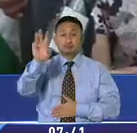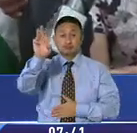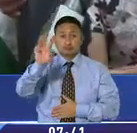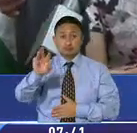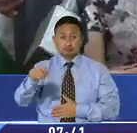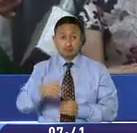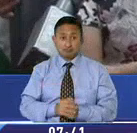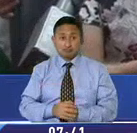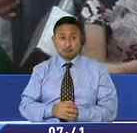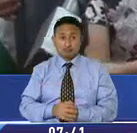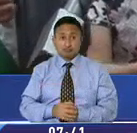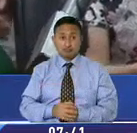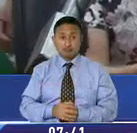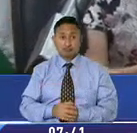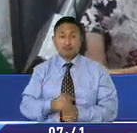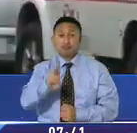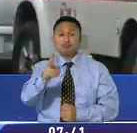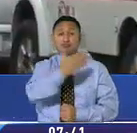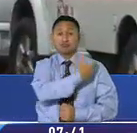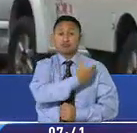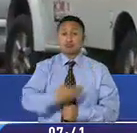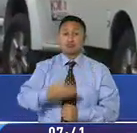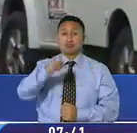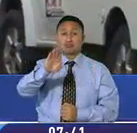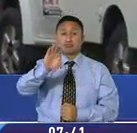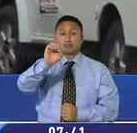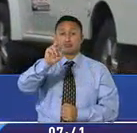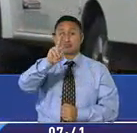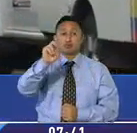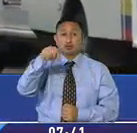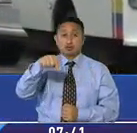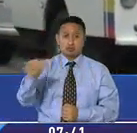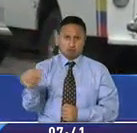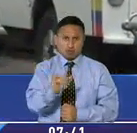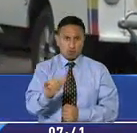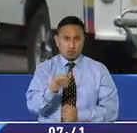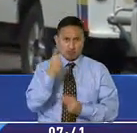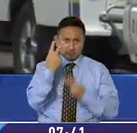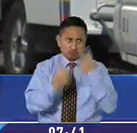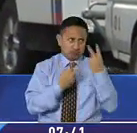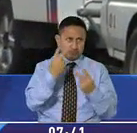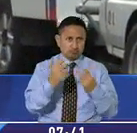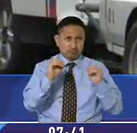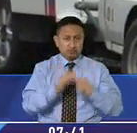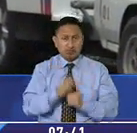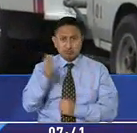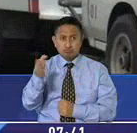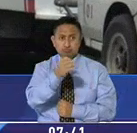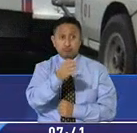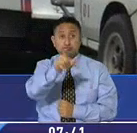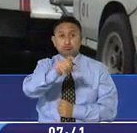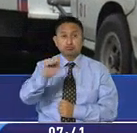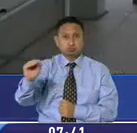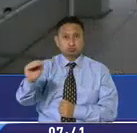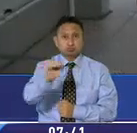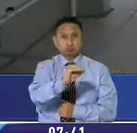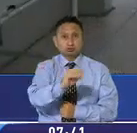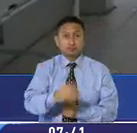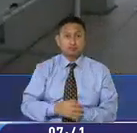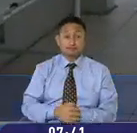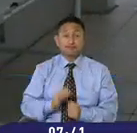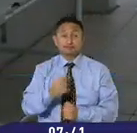meses después de que el vicepresidente Alfredo Borrero hiciera lo propio. Él también hizo llamados de atención e